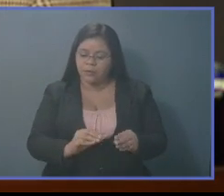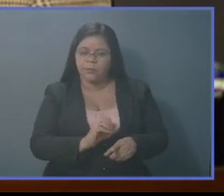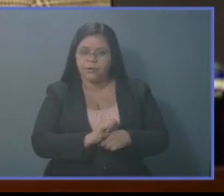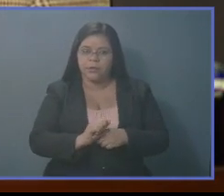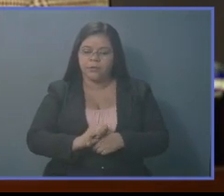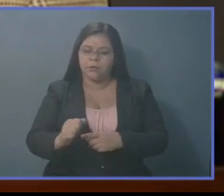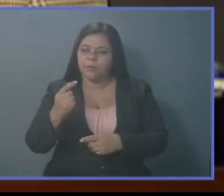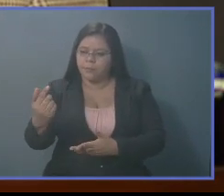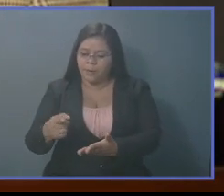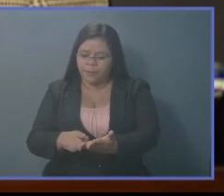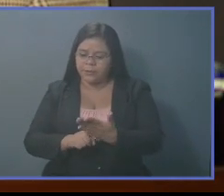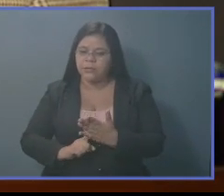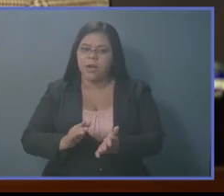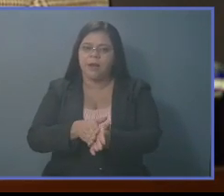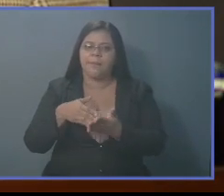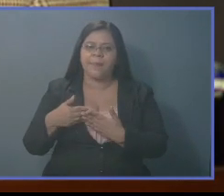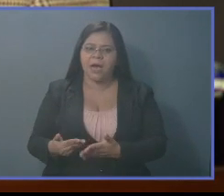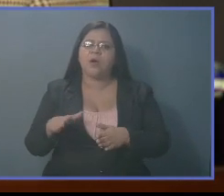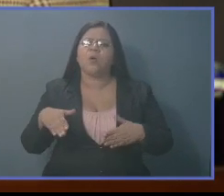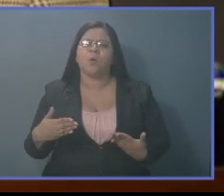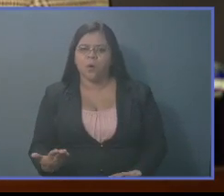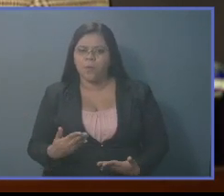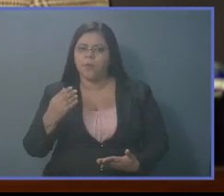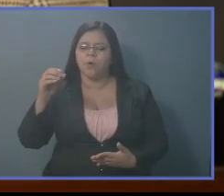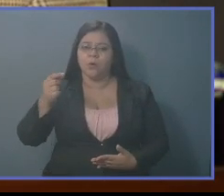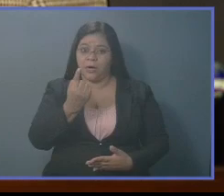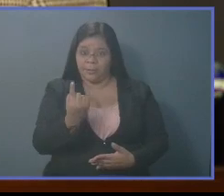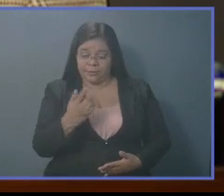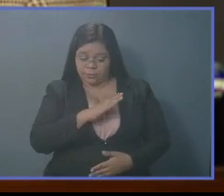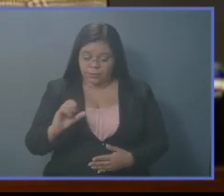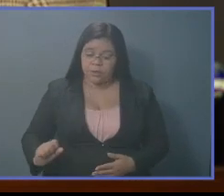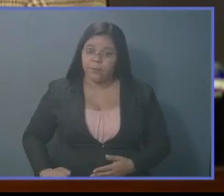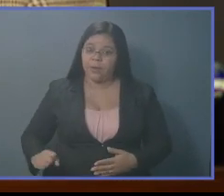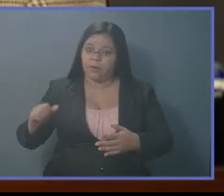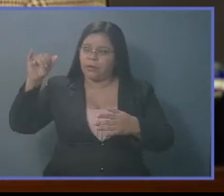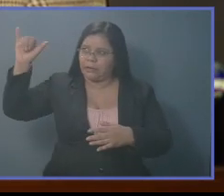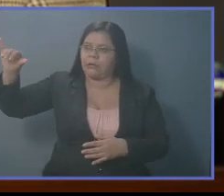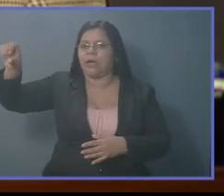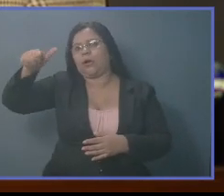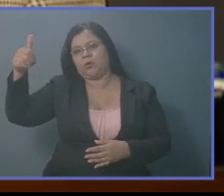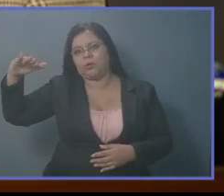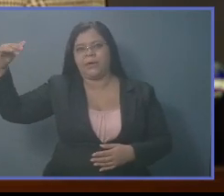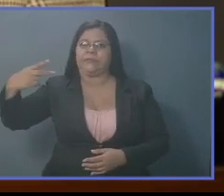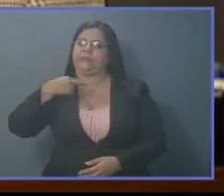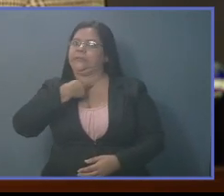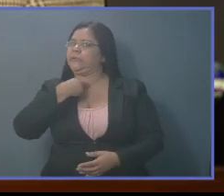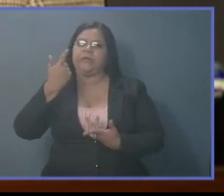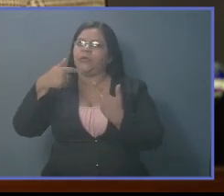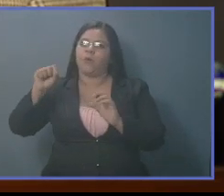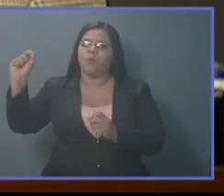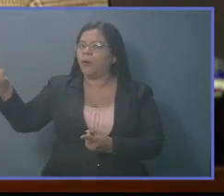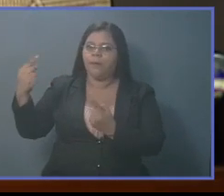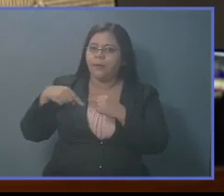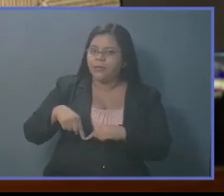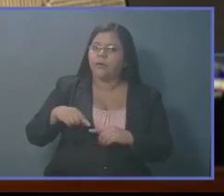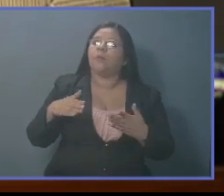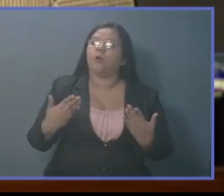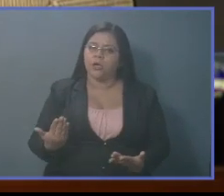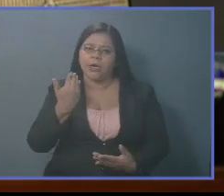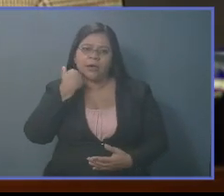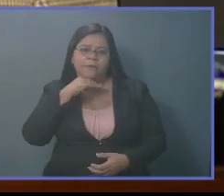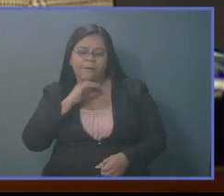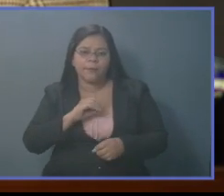de repatriación de los salvadoreños que se encuentran en el exterior que no han podido regresar a nuestro país debido a las restricciones